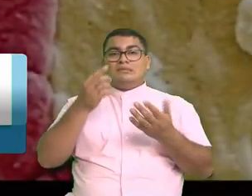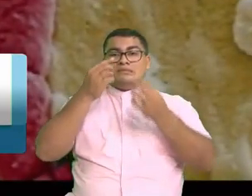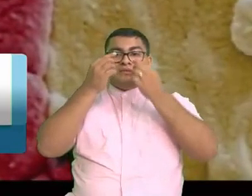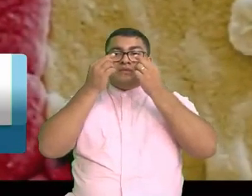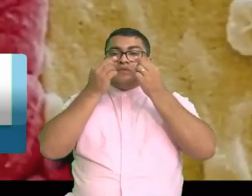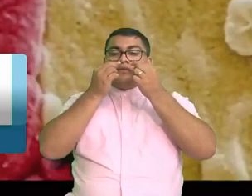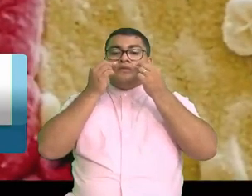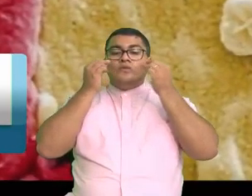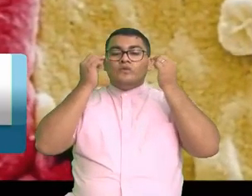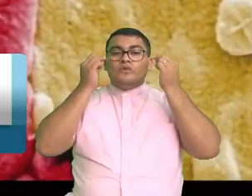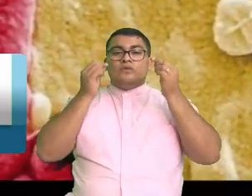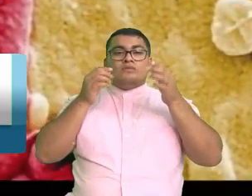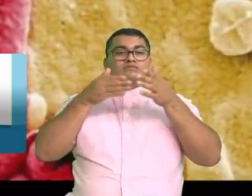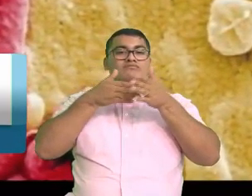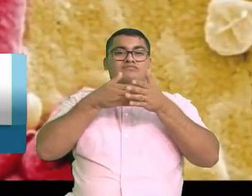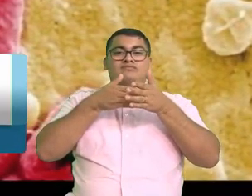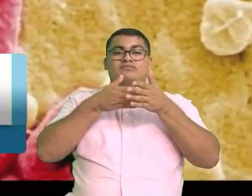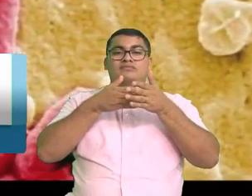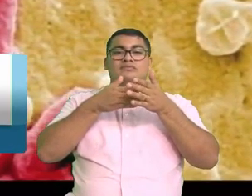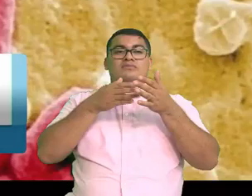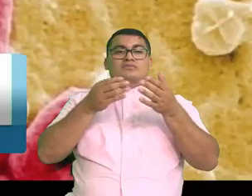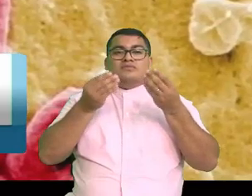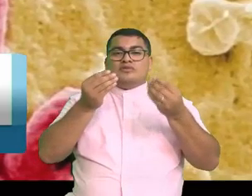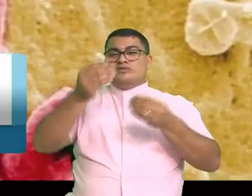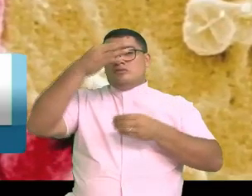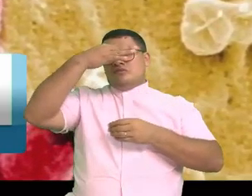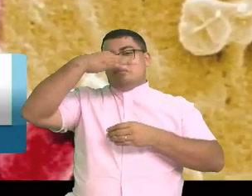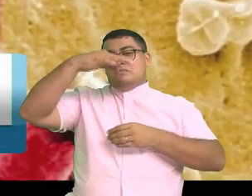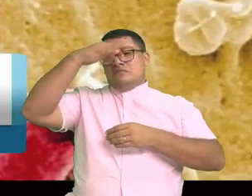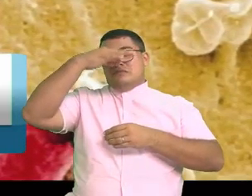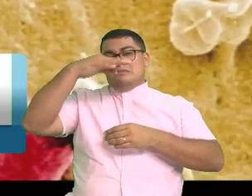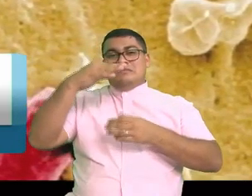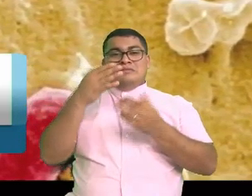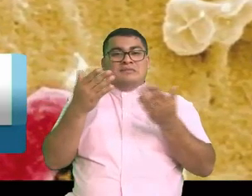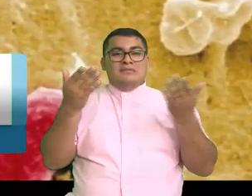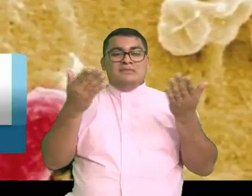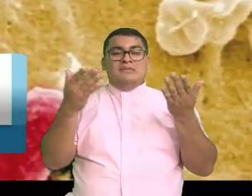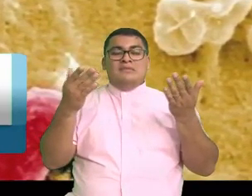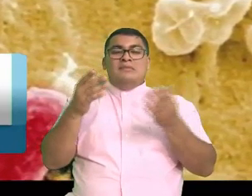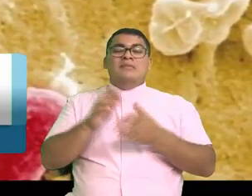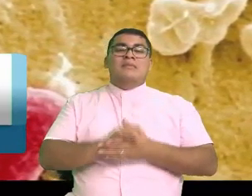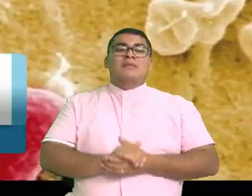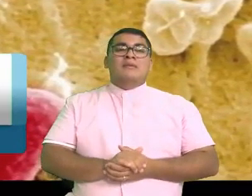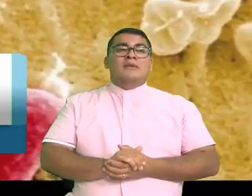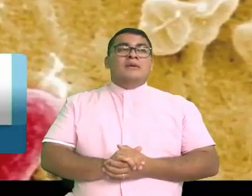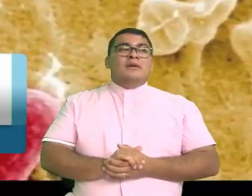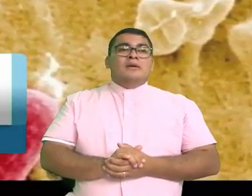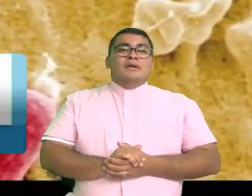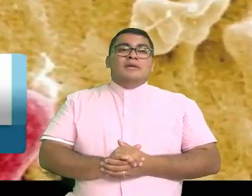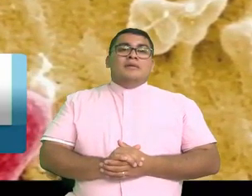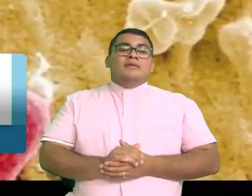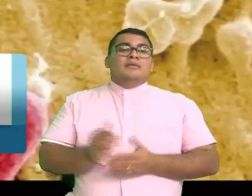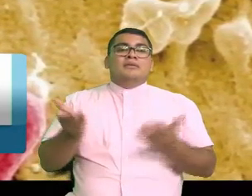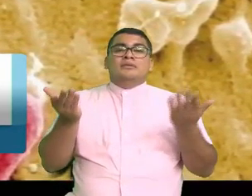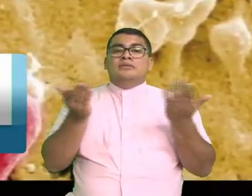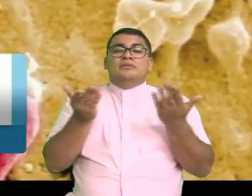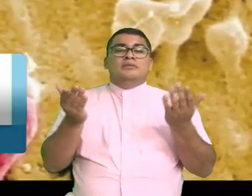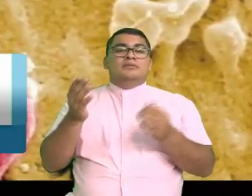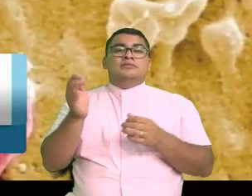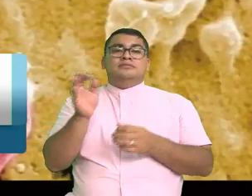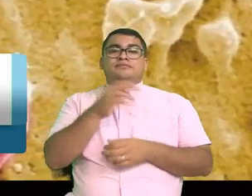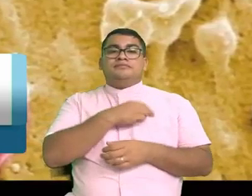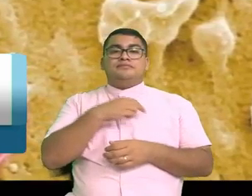drenaje, se acumule esa secreción en los senos paranasales. Y la única forma que nosotros